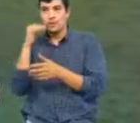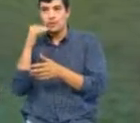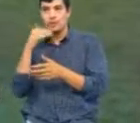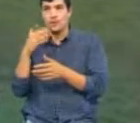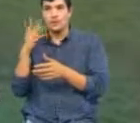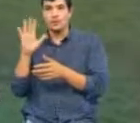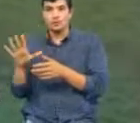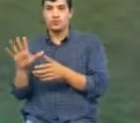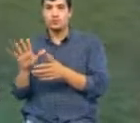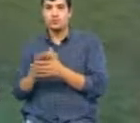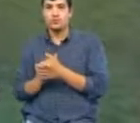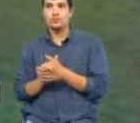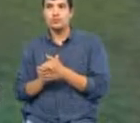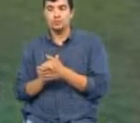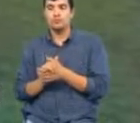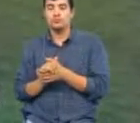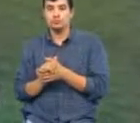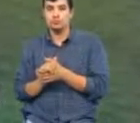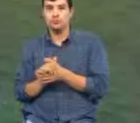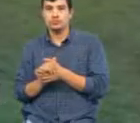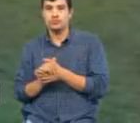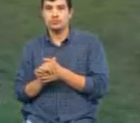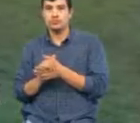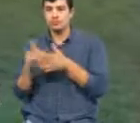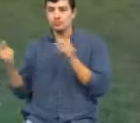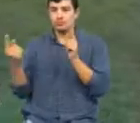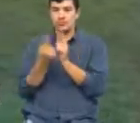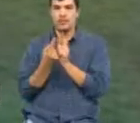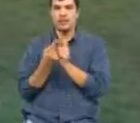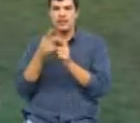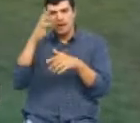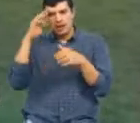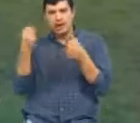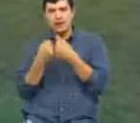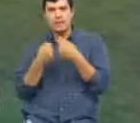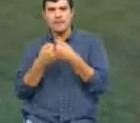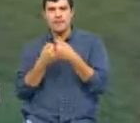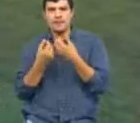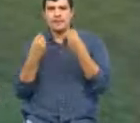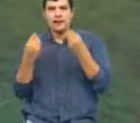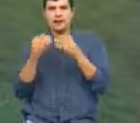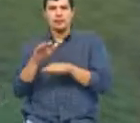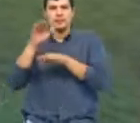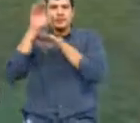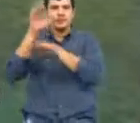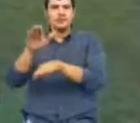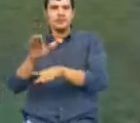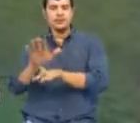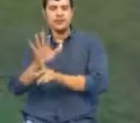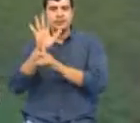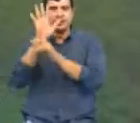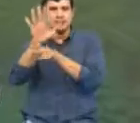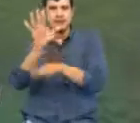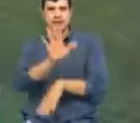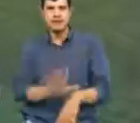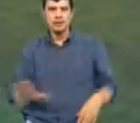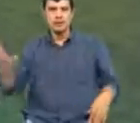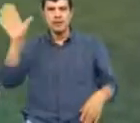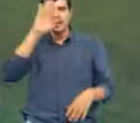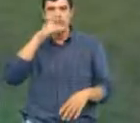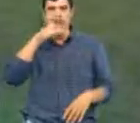botín de oro luiz y envigado con formas íntimas un convenio para poder representar el departamento de antioquia